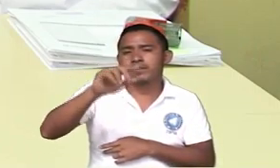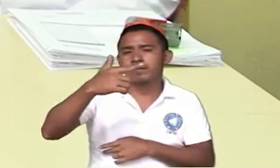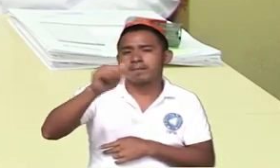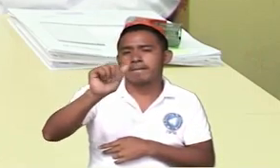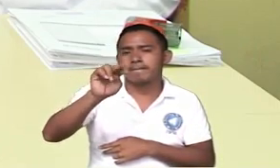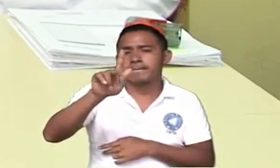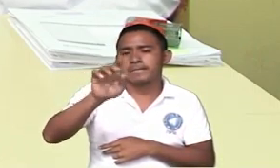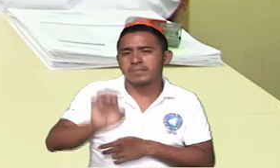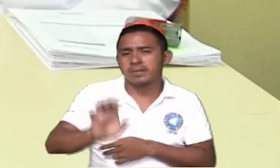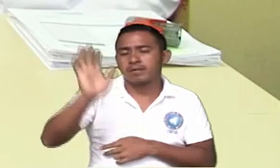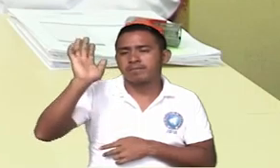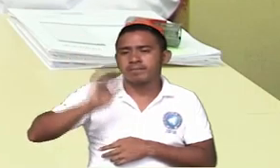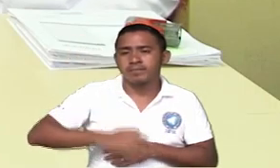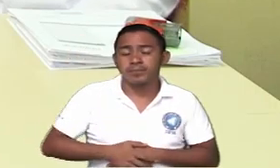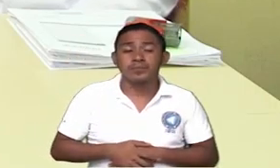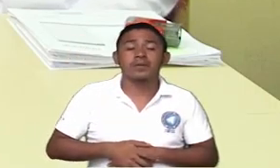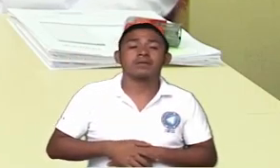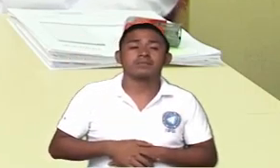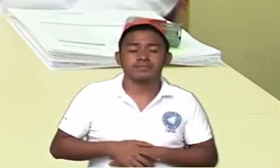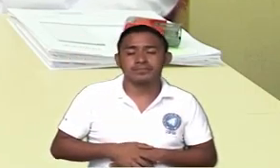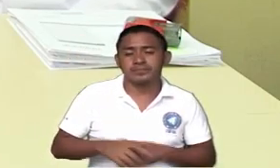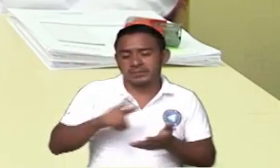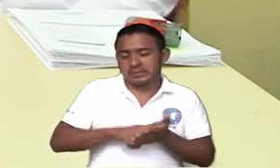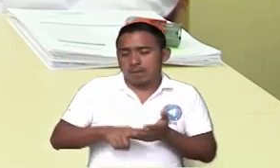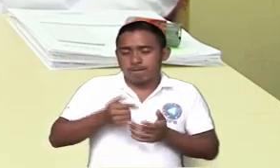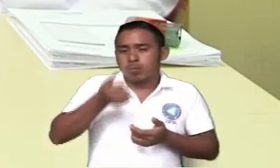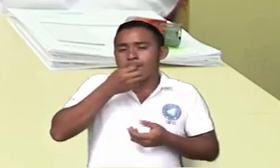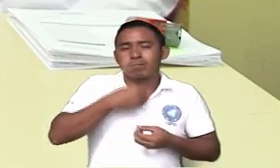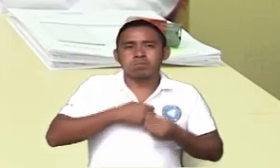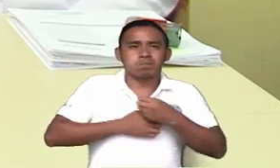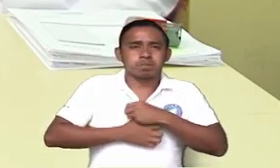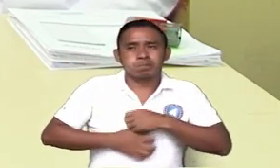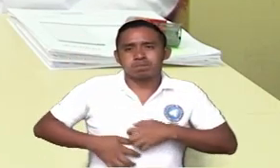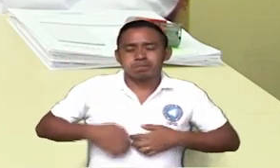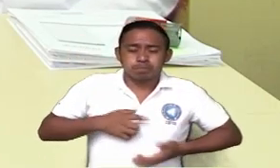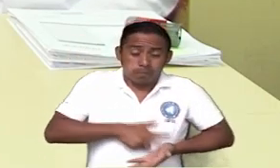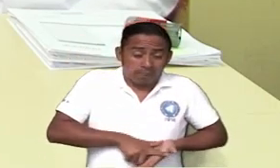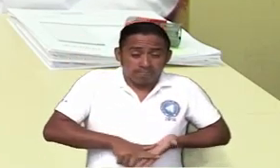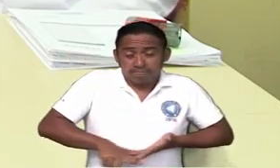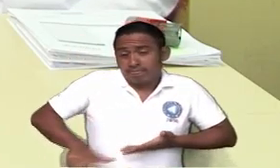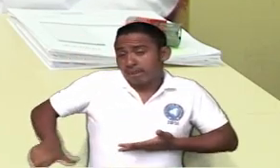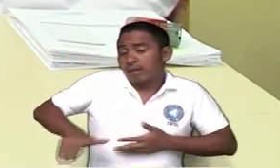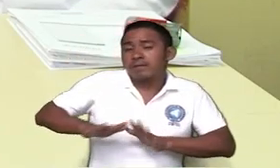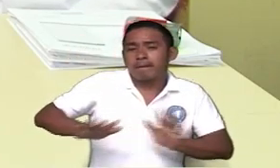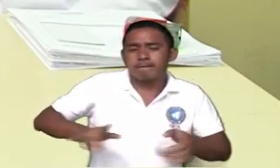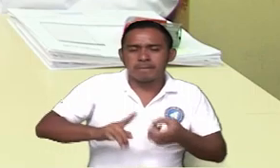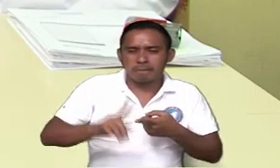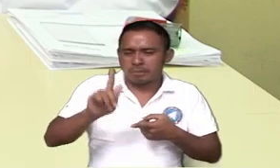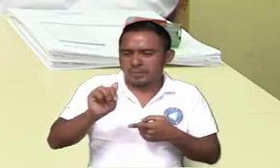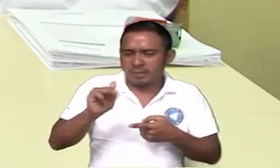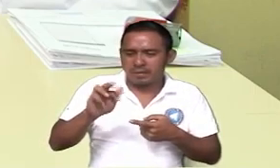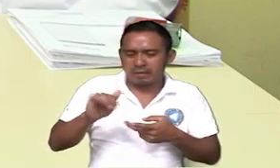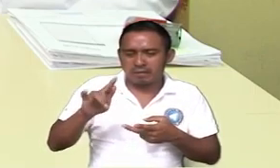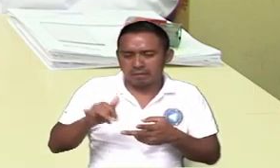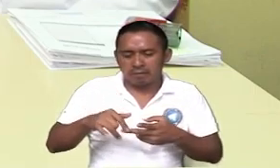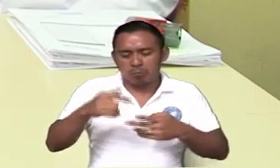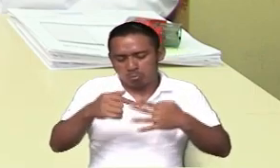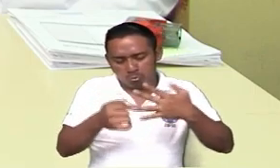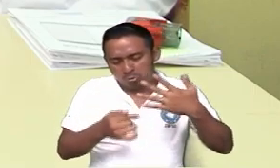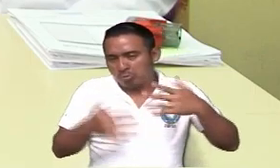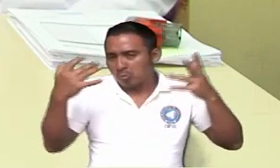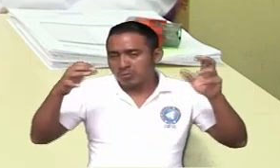La famosa purgada. Se los purgan. Con varias cientas plantas, incluso utilizan tamarindo, utilizan chía, utilizan